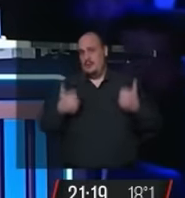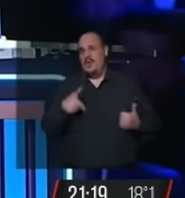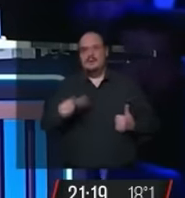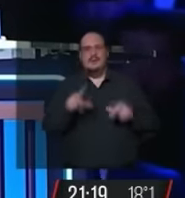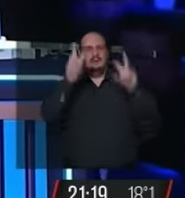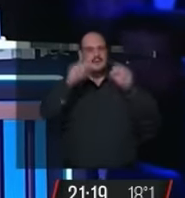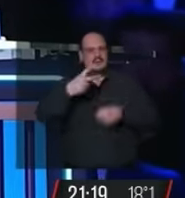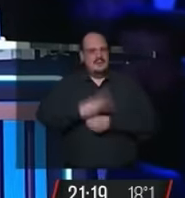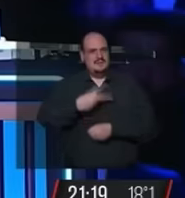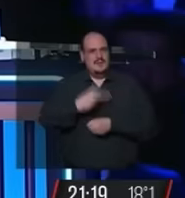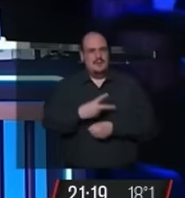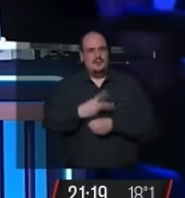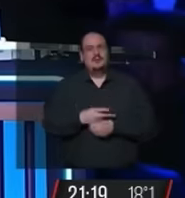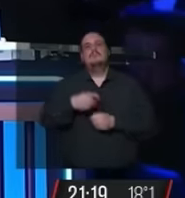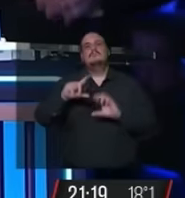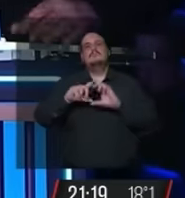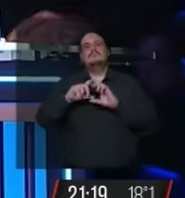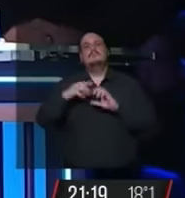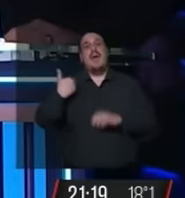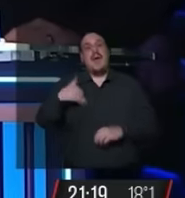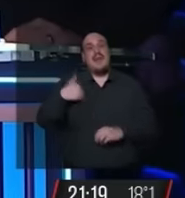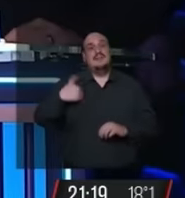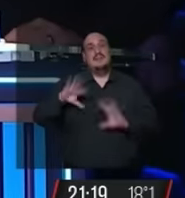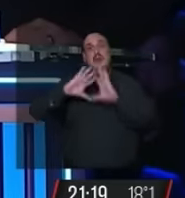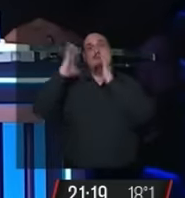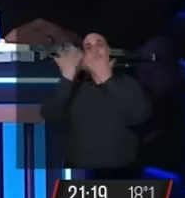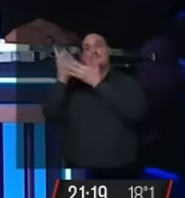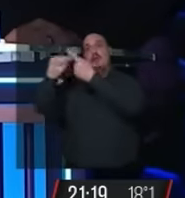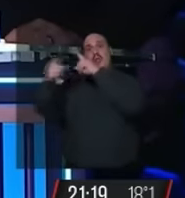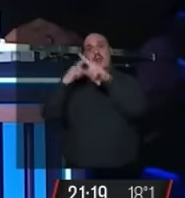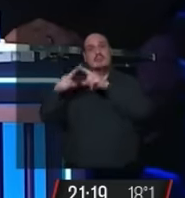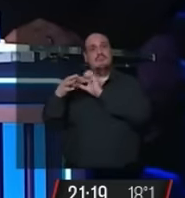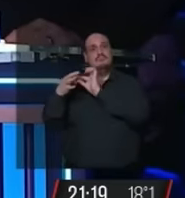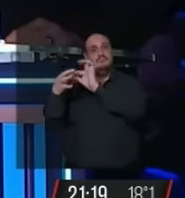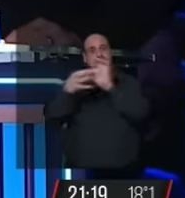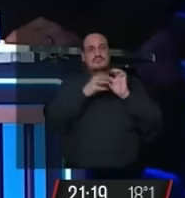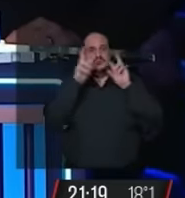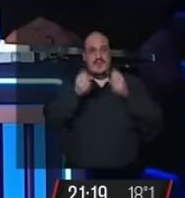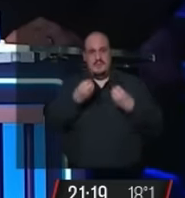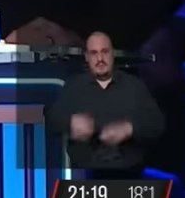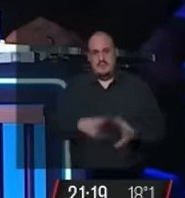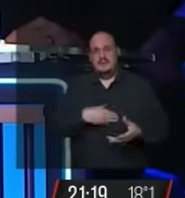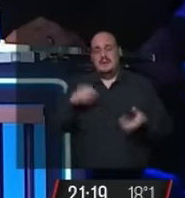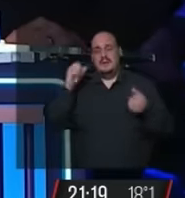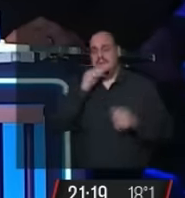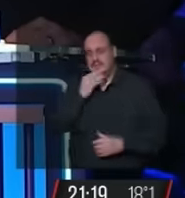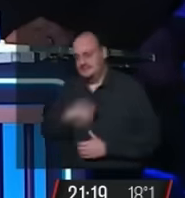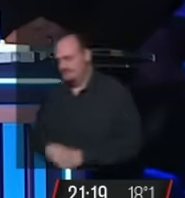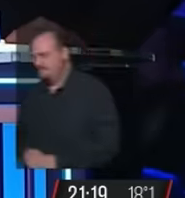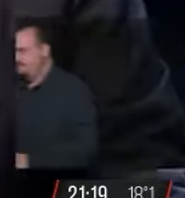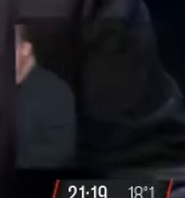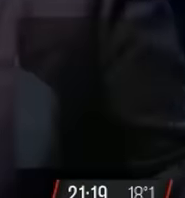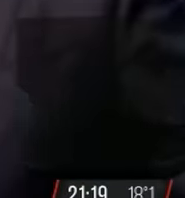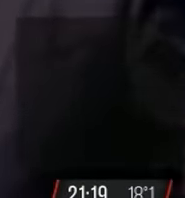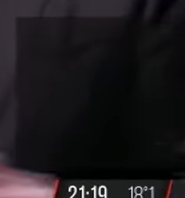eje temático, las relaciones de la Argentina con el mundo. Comienza con este tema el candidato Sergio Massa.